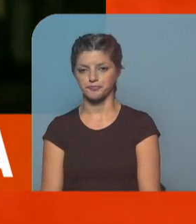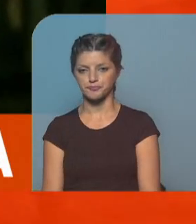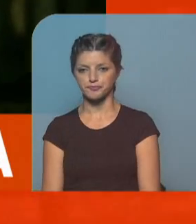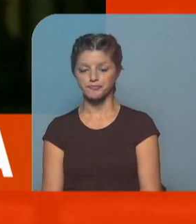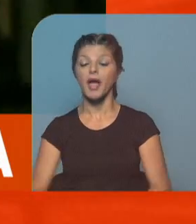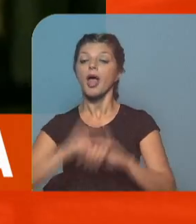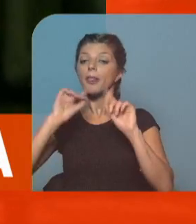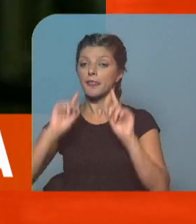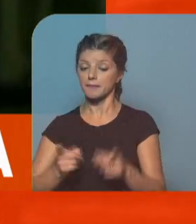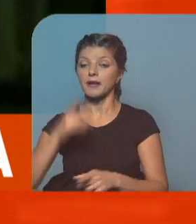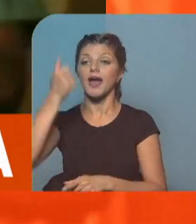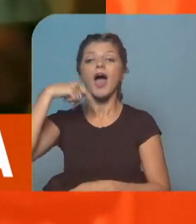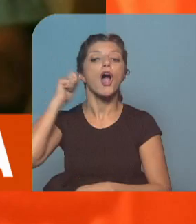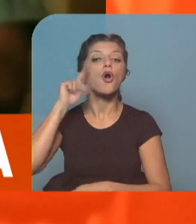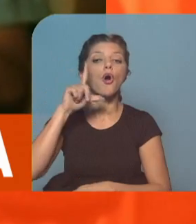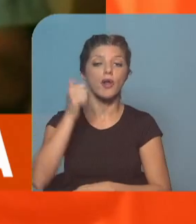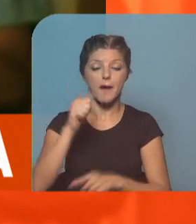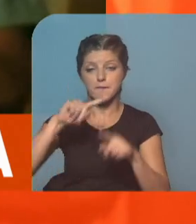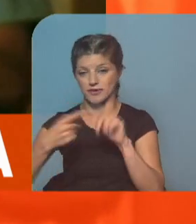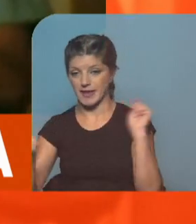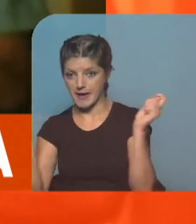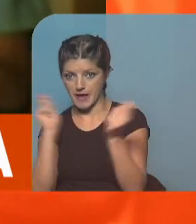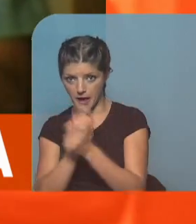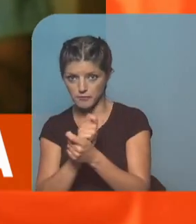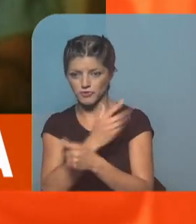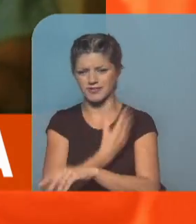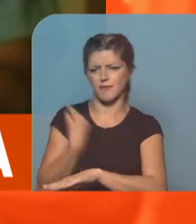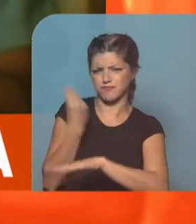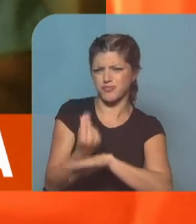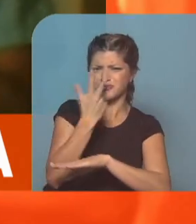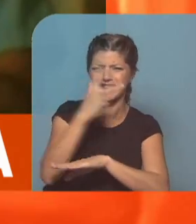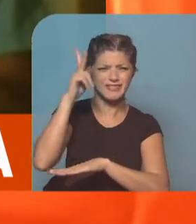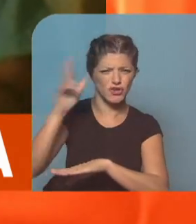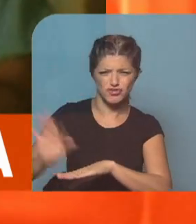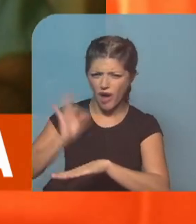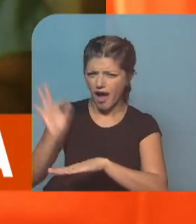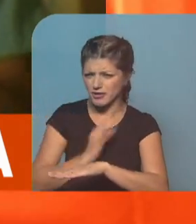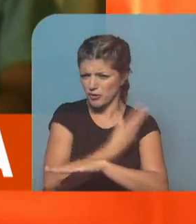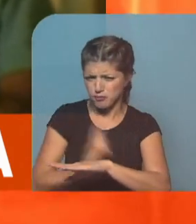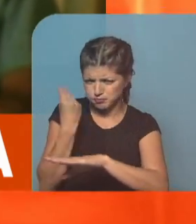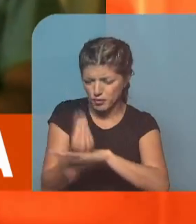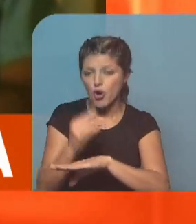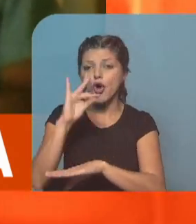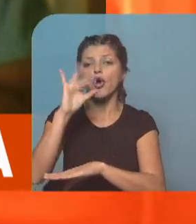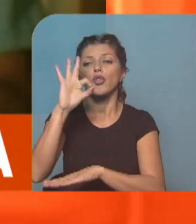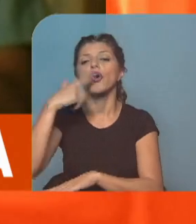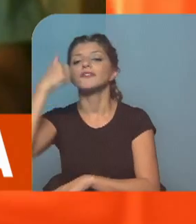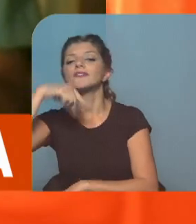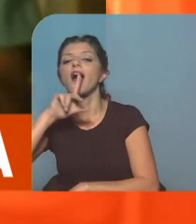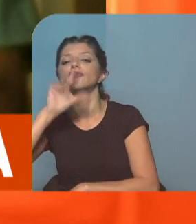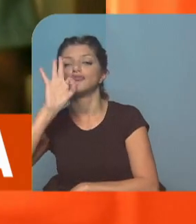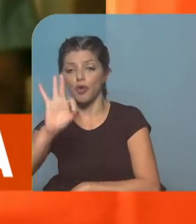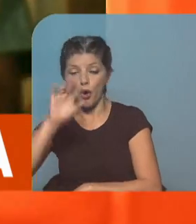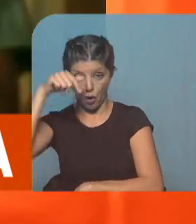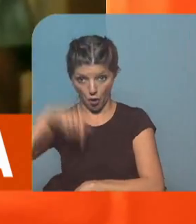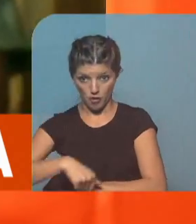cambios políticos en Angola. Gobernado con mano de hierro durante 38 años por Eduardo dos Santos, el país africano